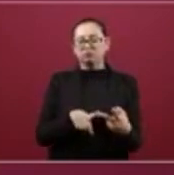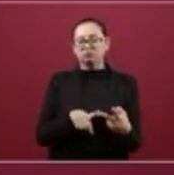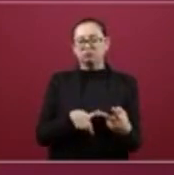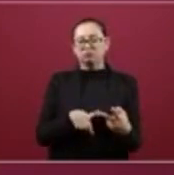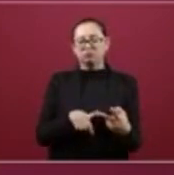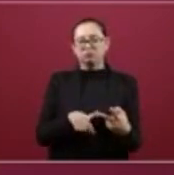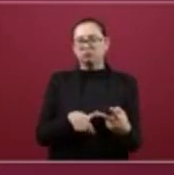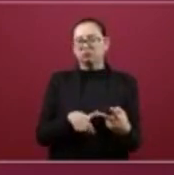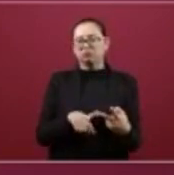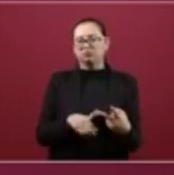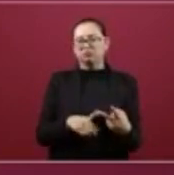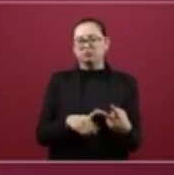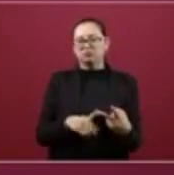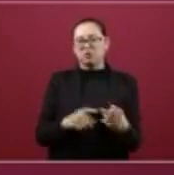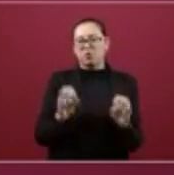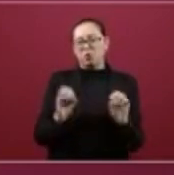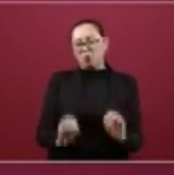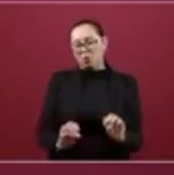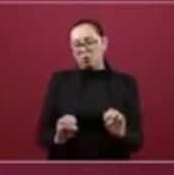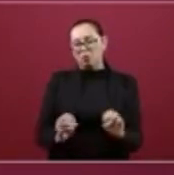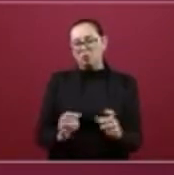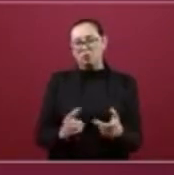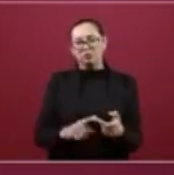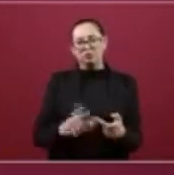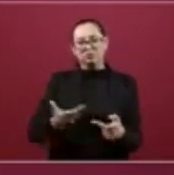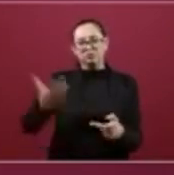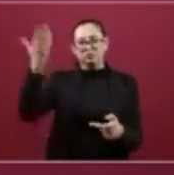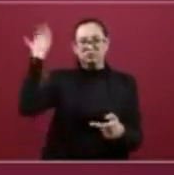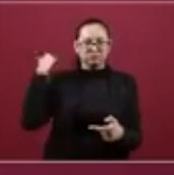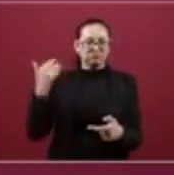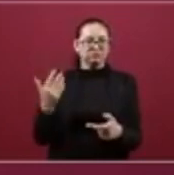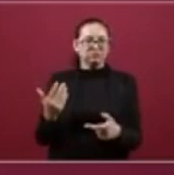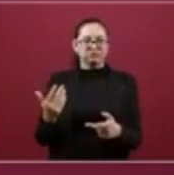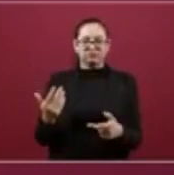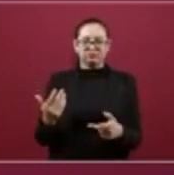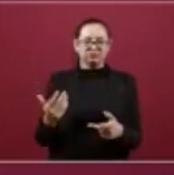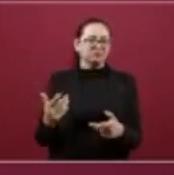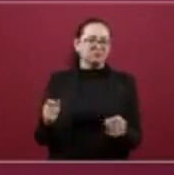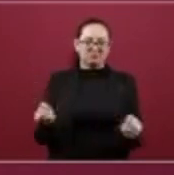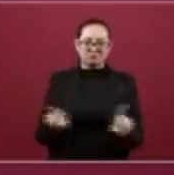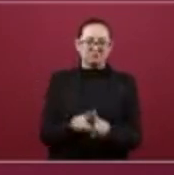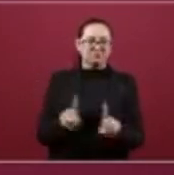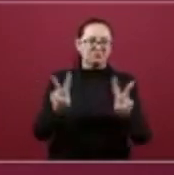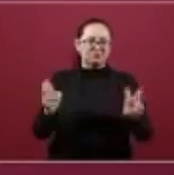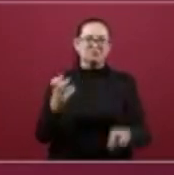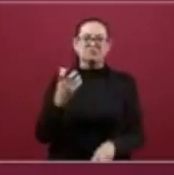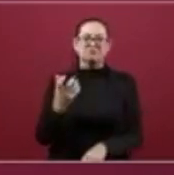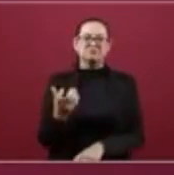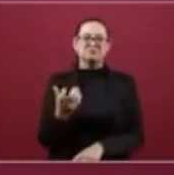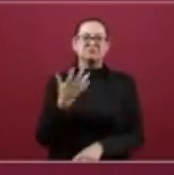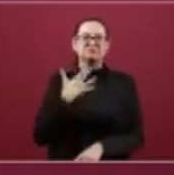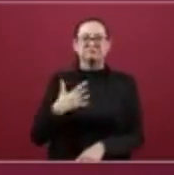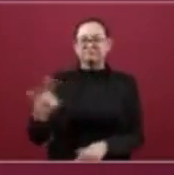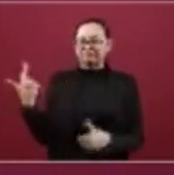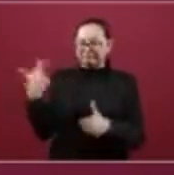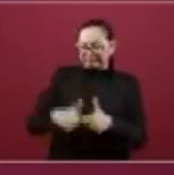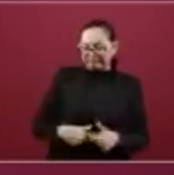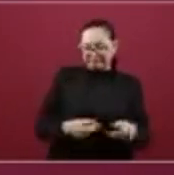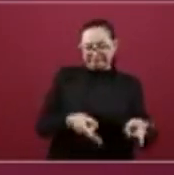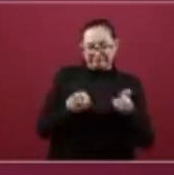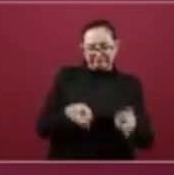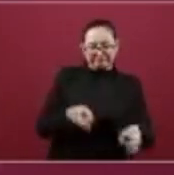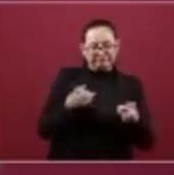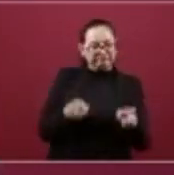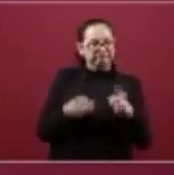a lo que era el huachicol. Son FOAPROA, son huachicoles al